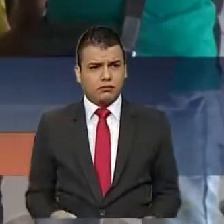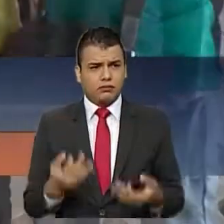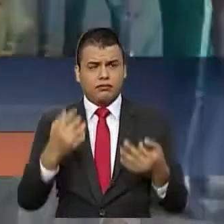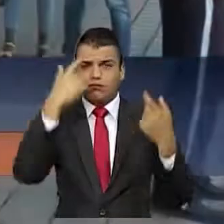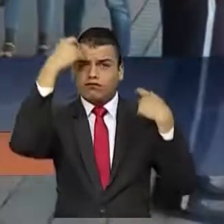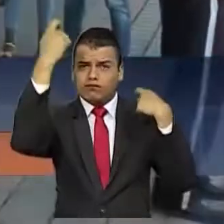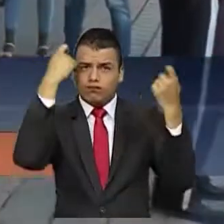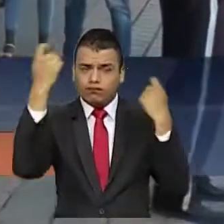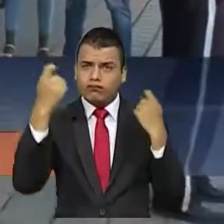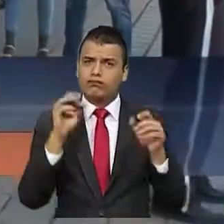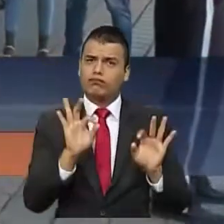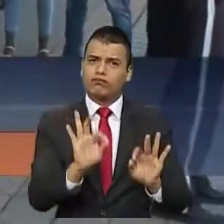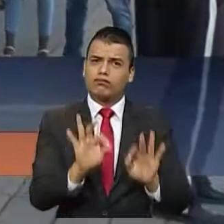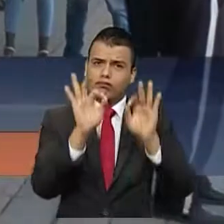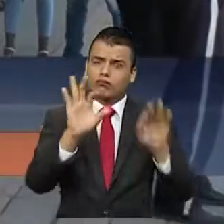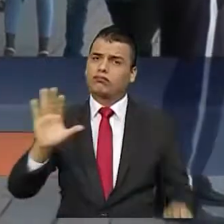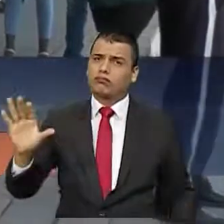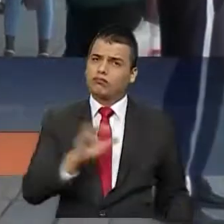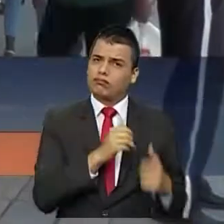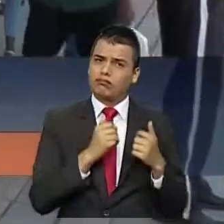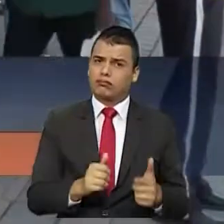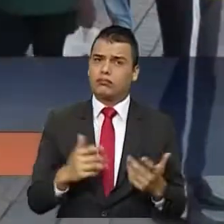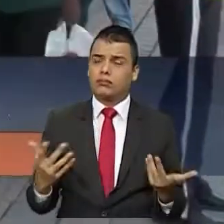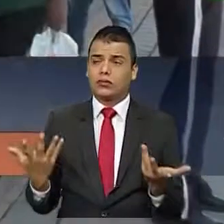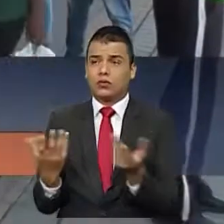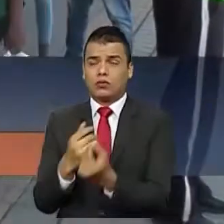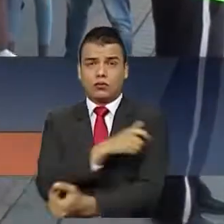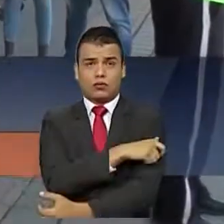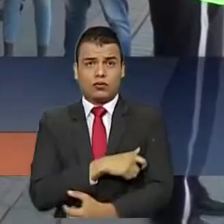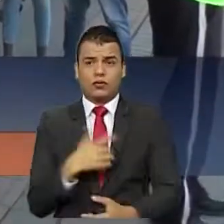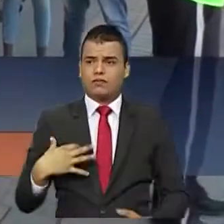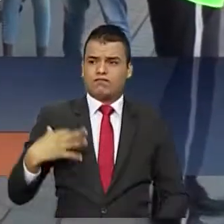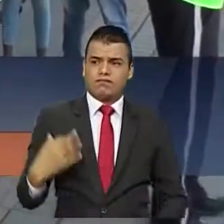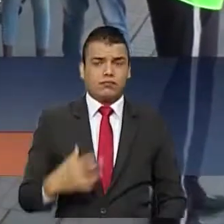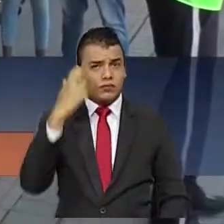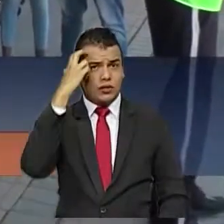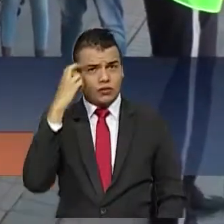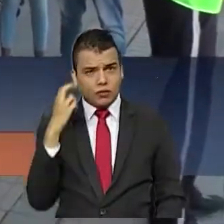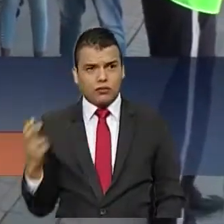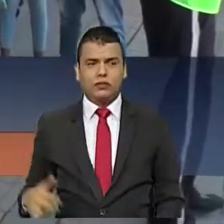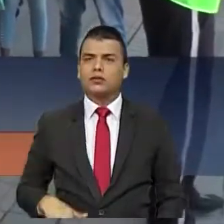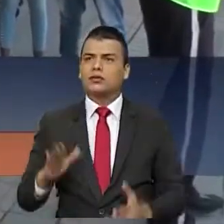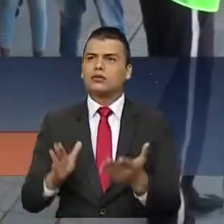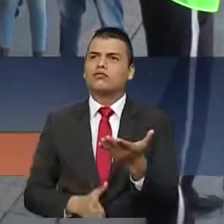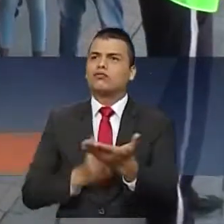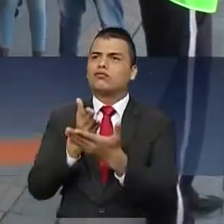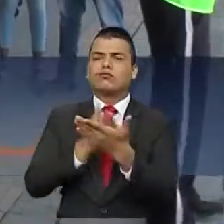y a la cordura. El gobernador del Chocó y miembros del Comité por la Dignidad del Chocó están haciendo presencia